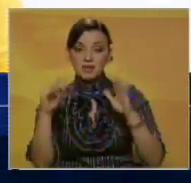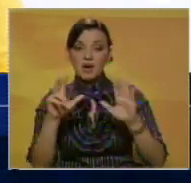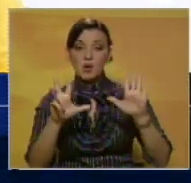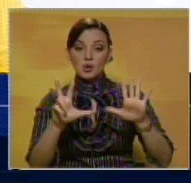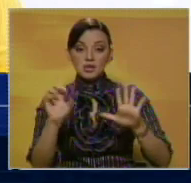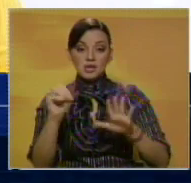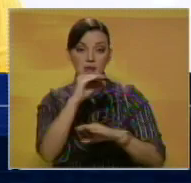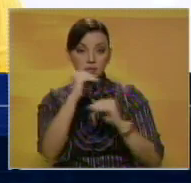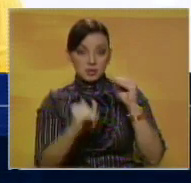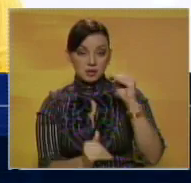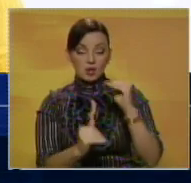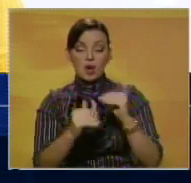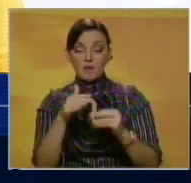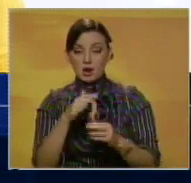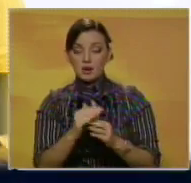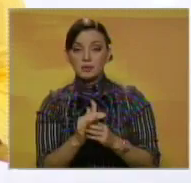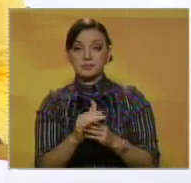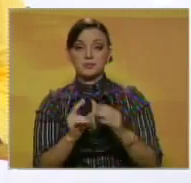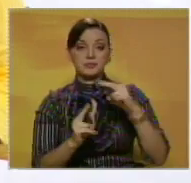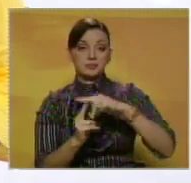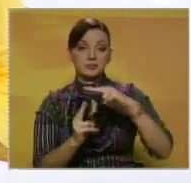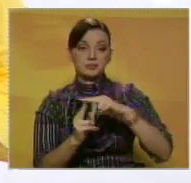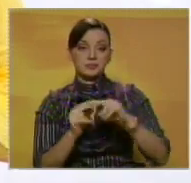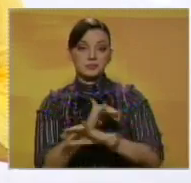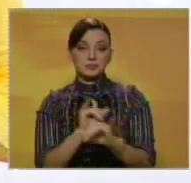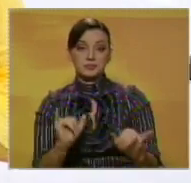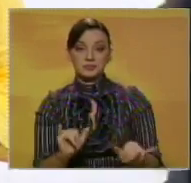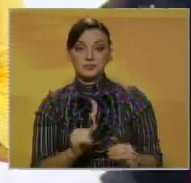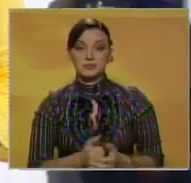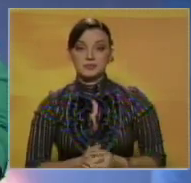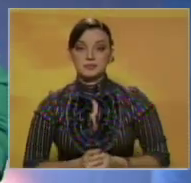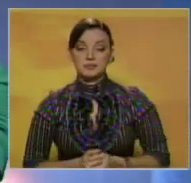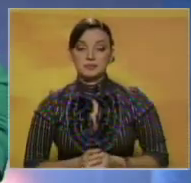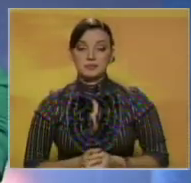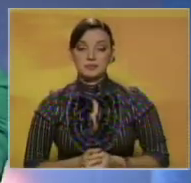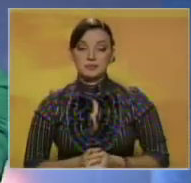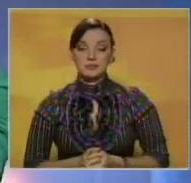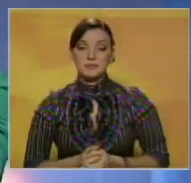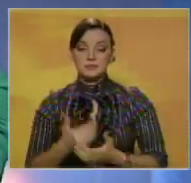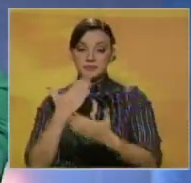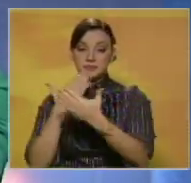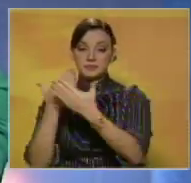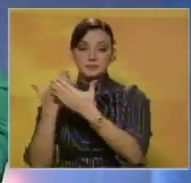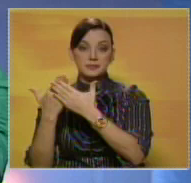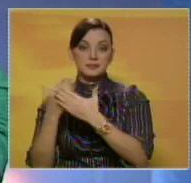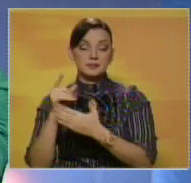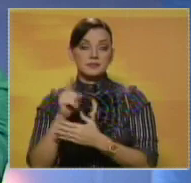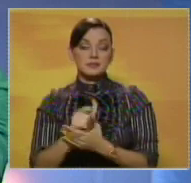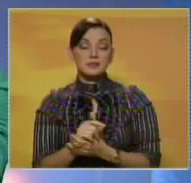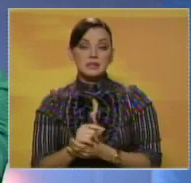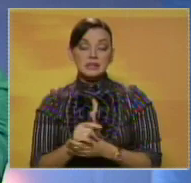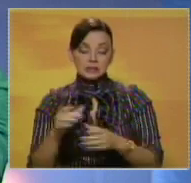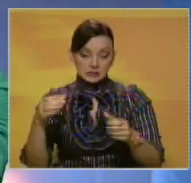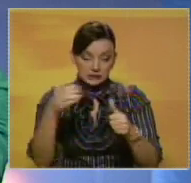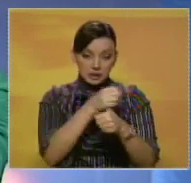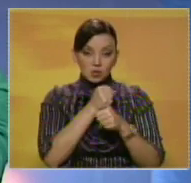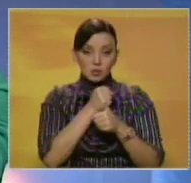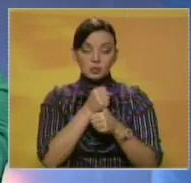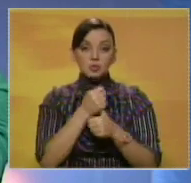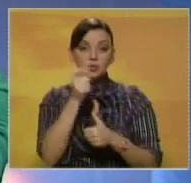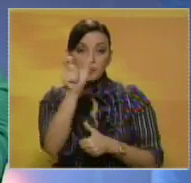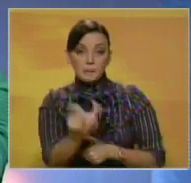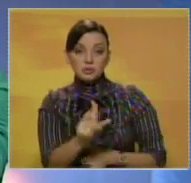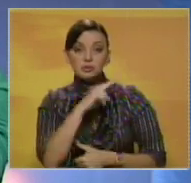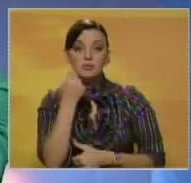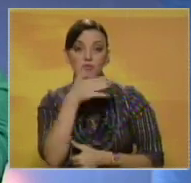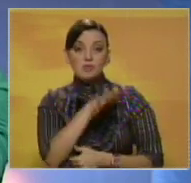el índice de criminalidad. En Táchira, Marine Glot, Noticiero Venevisión. Gracias, Marine. En estado de descomposición fue encontrado el cadáver